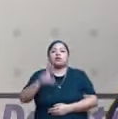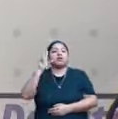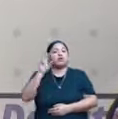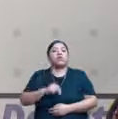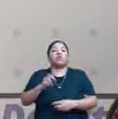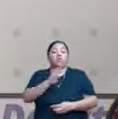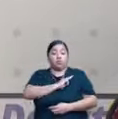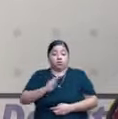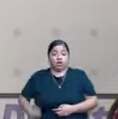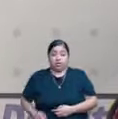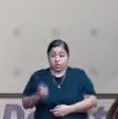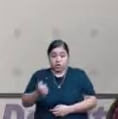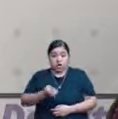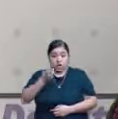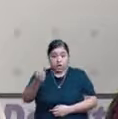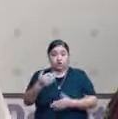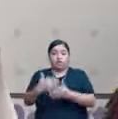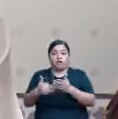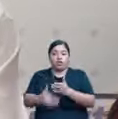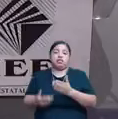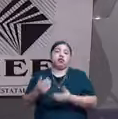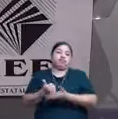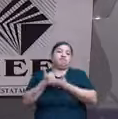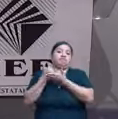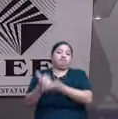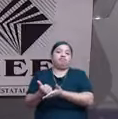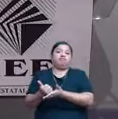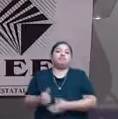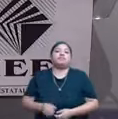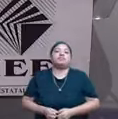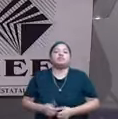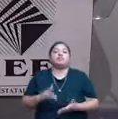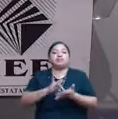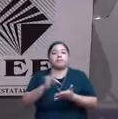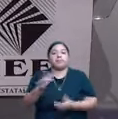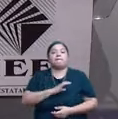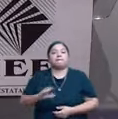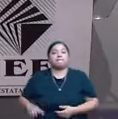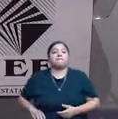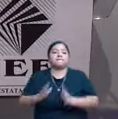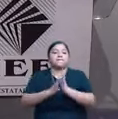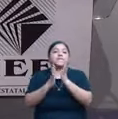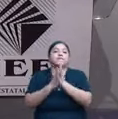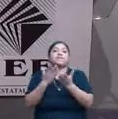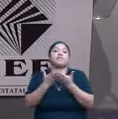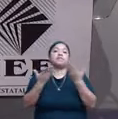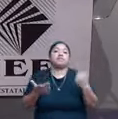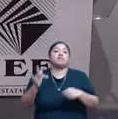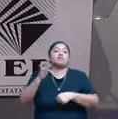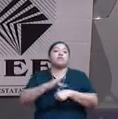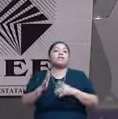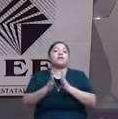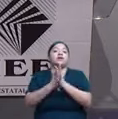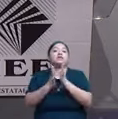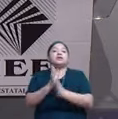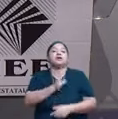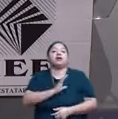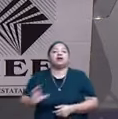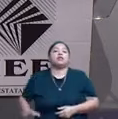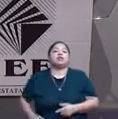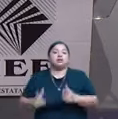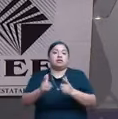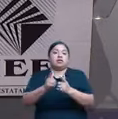del municipio de Mixquiahuala de Juárez. Gracias, candidato, por su intervención. Ahora corresponde la participación de la candidata